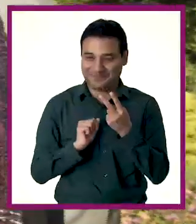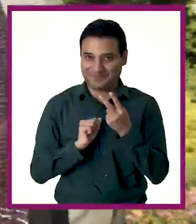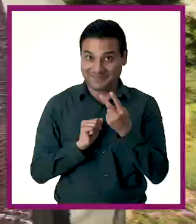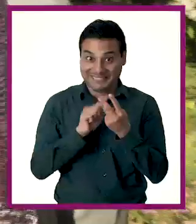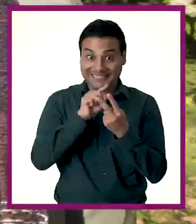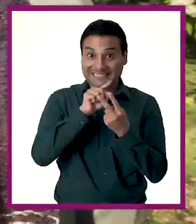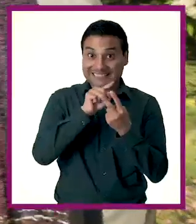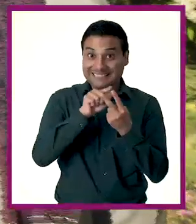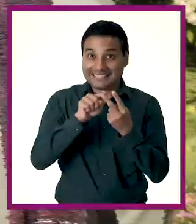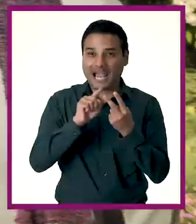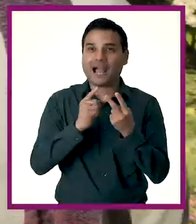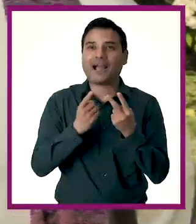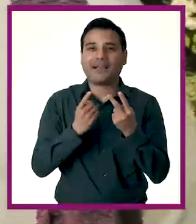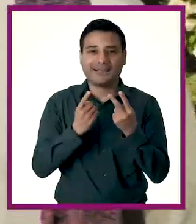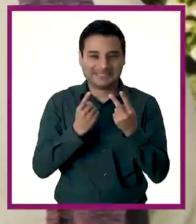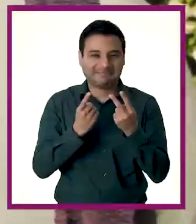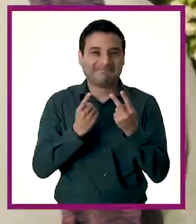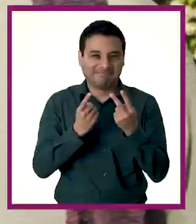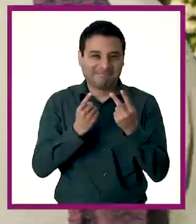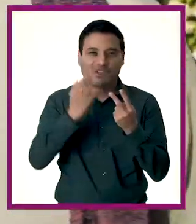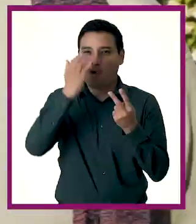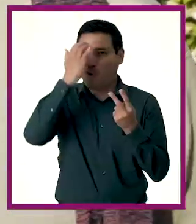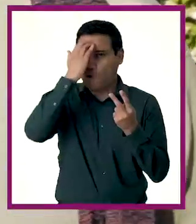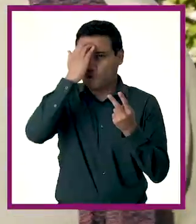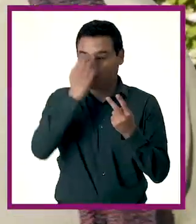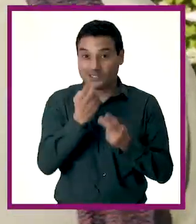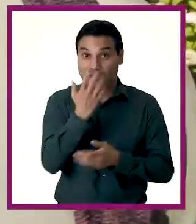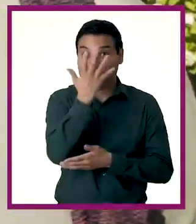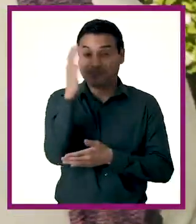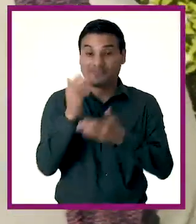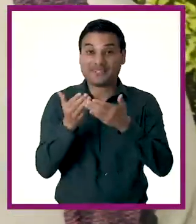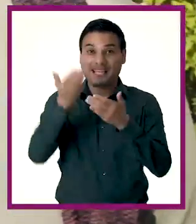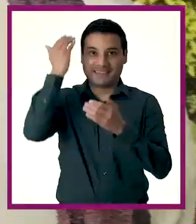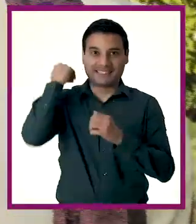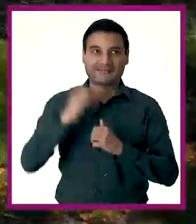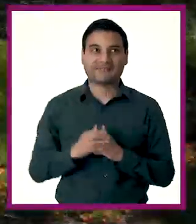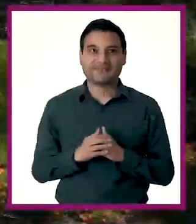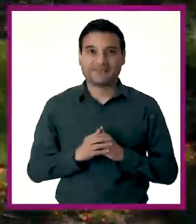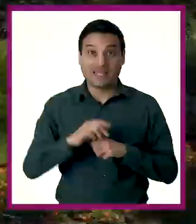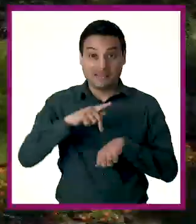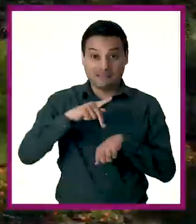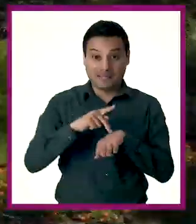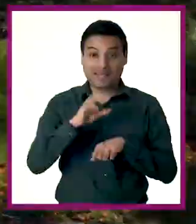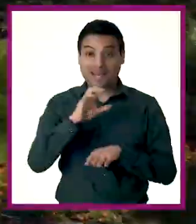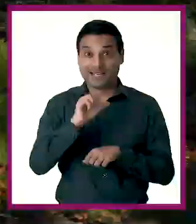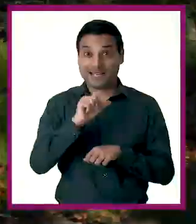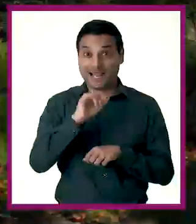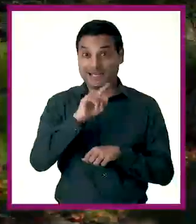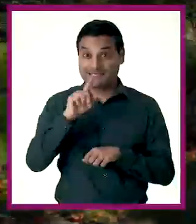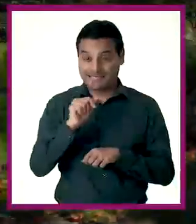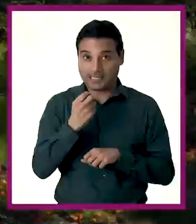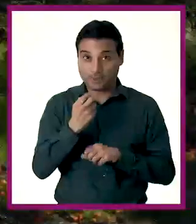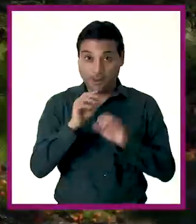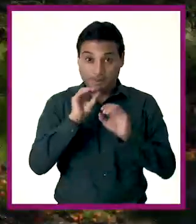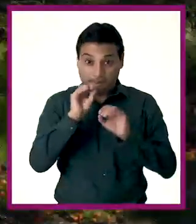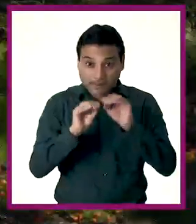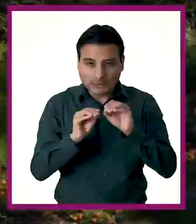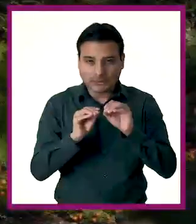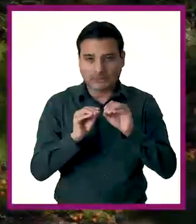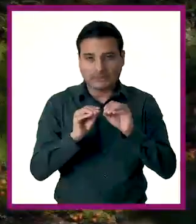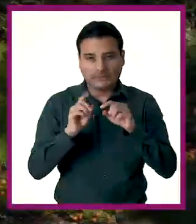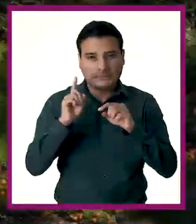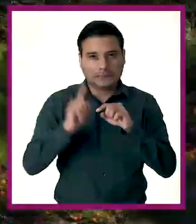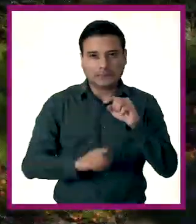dos elementos nos recuerdan de dónde viene este jardín. Es un afloreamiento de la piedra caliza, de hecho no se